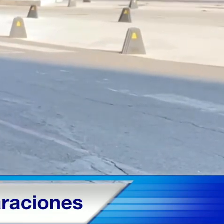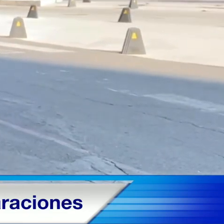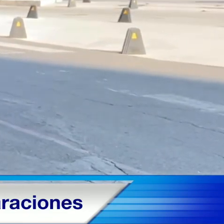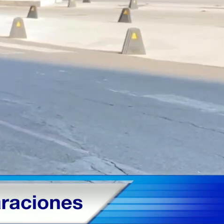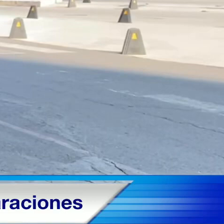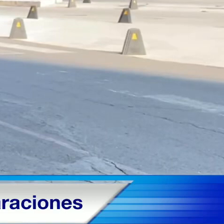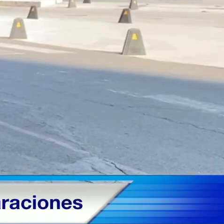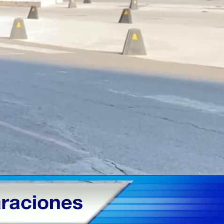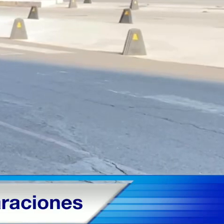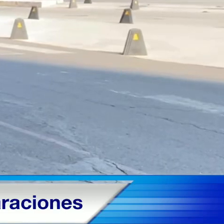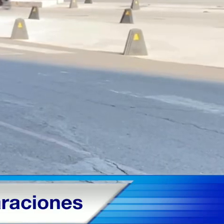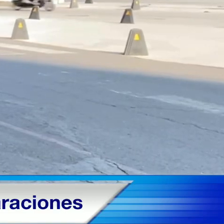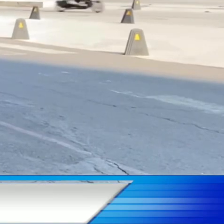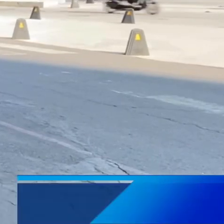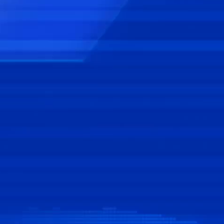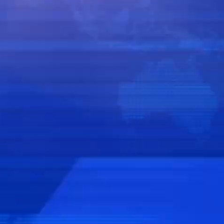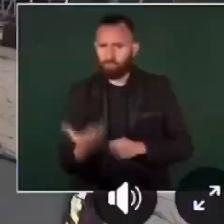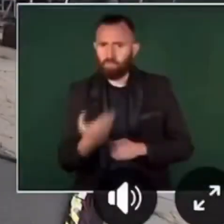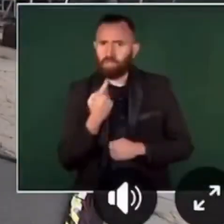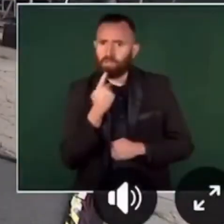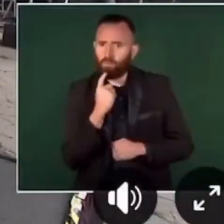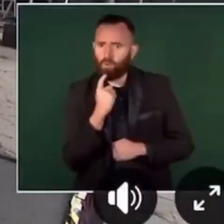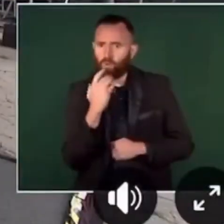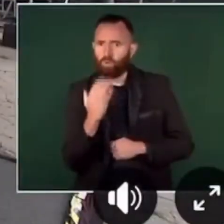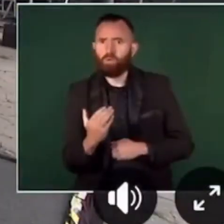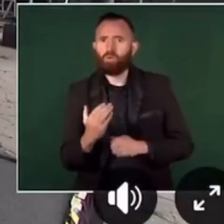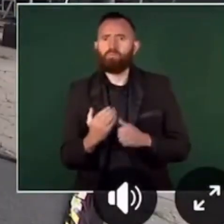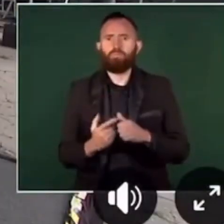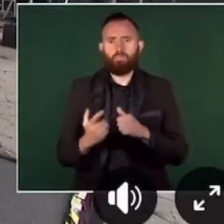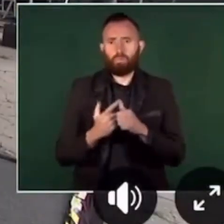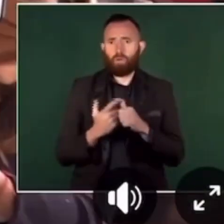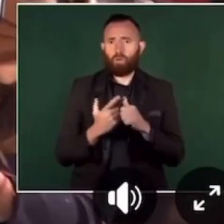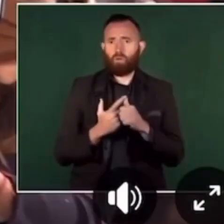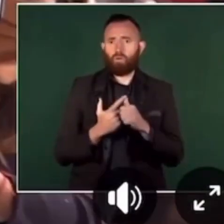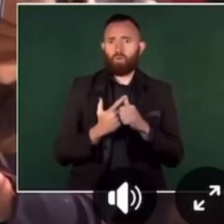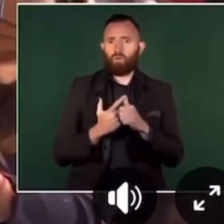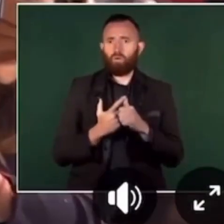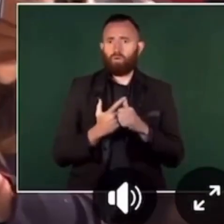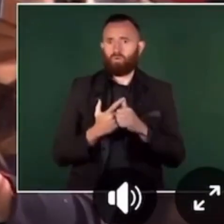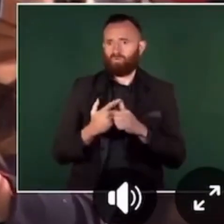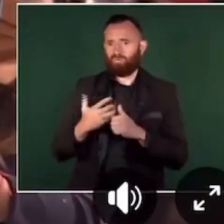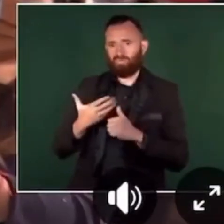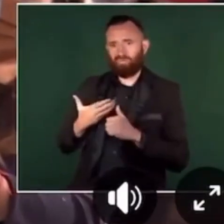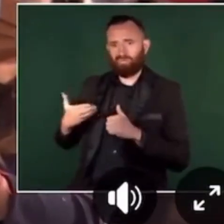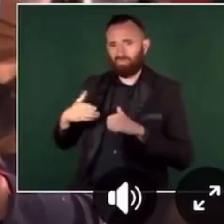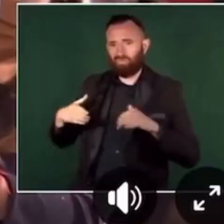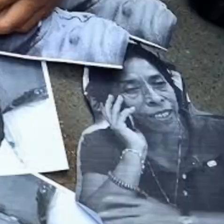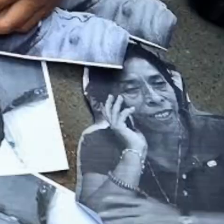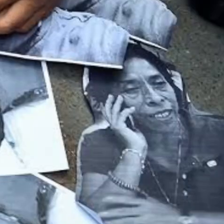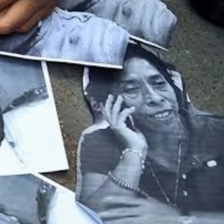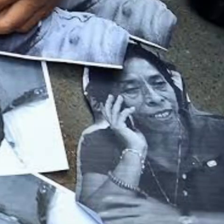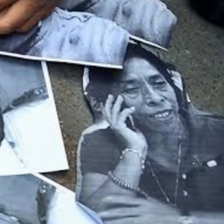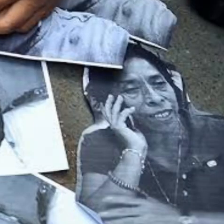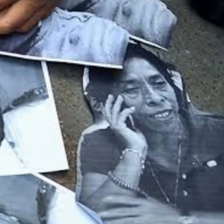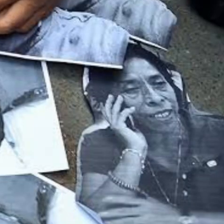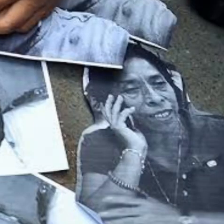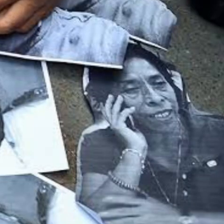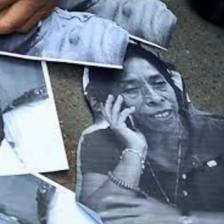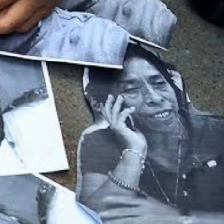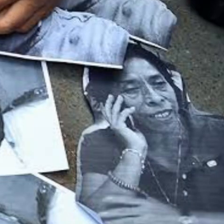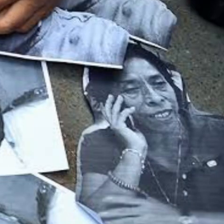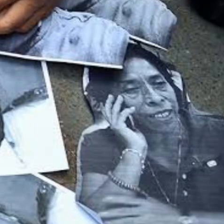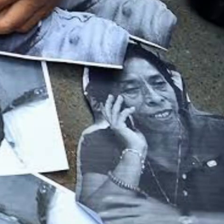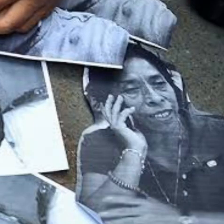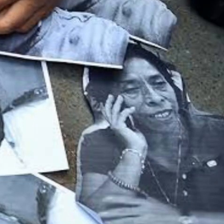mismos periodistas. Vamos a ver la nota. Periodistas del estado de Baja California pasaron lista de los reporteros asesinados